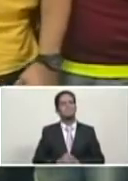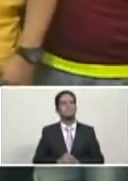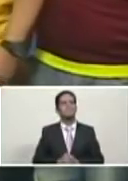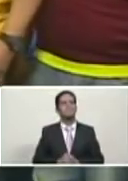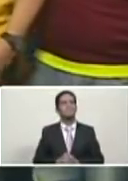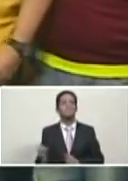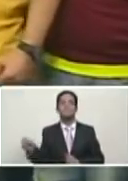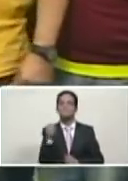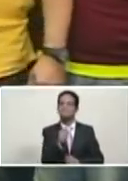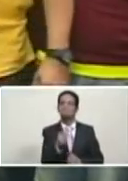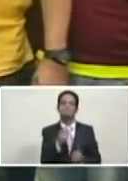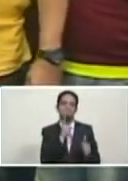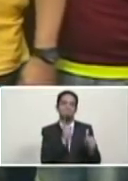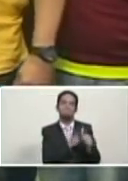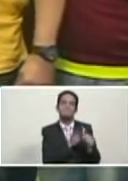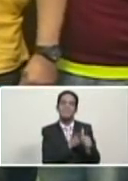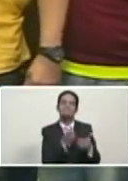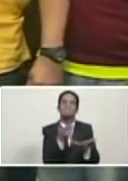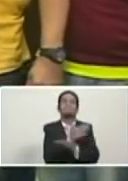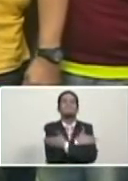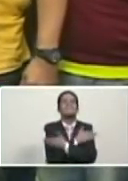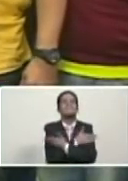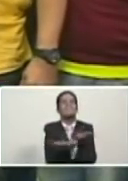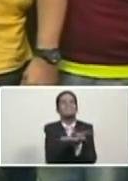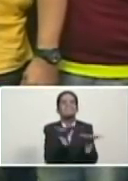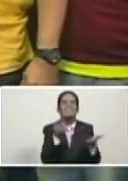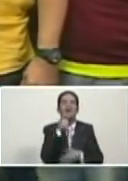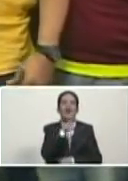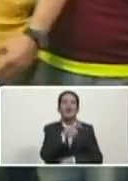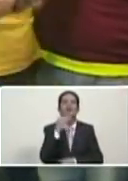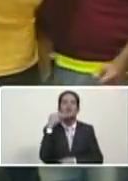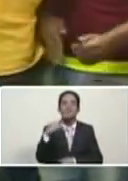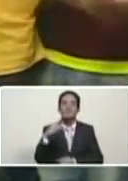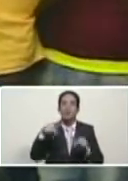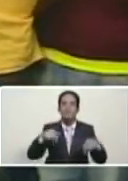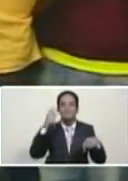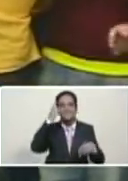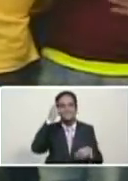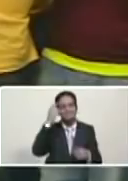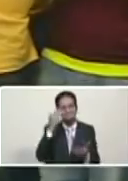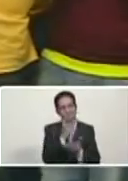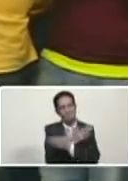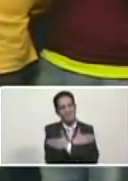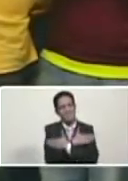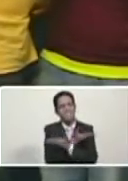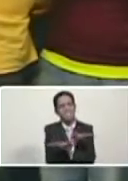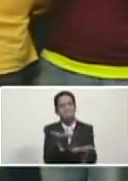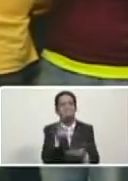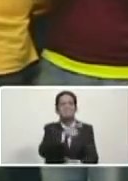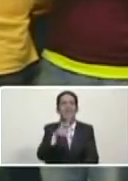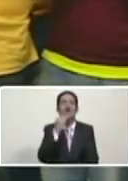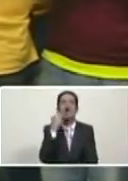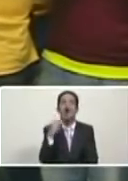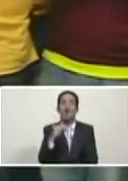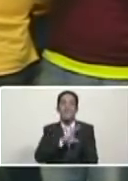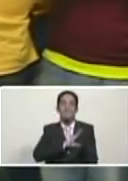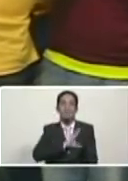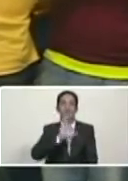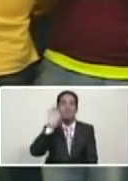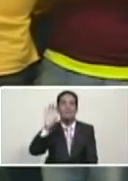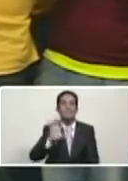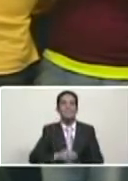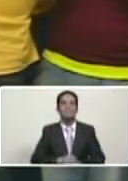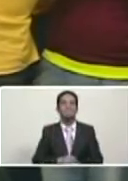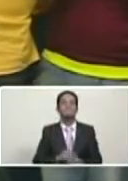primer lugar, darles aquí una felicitación a toda la juventud en su día. Felicitar a todos los jóvenes de la patria